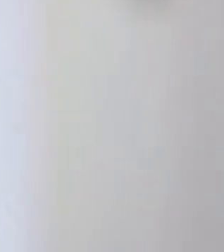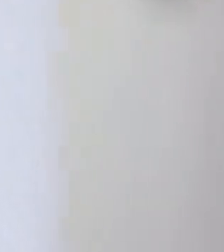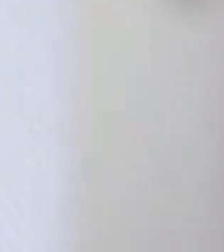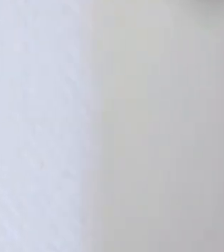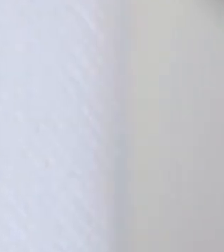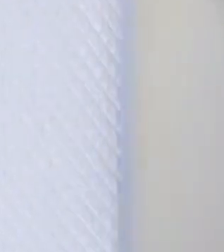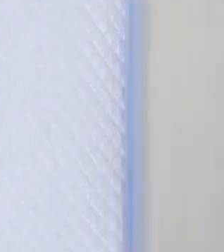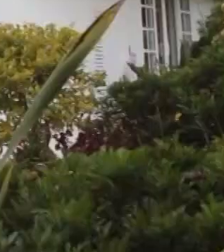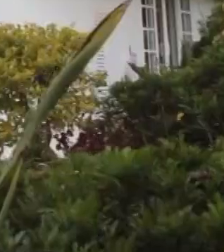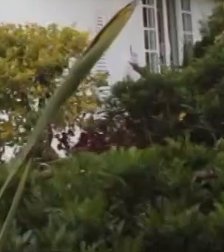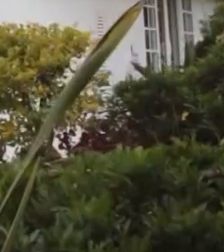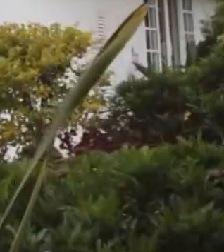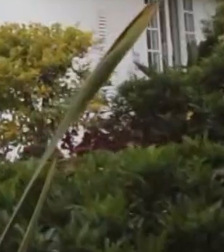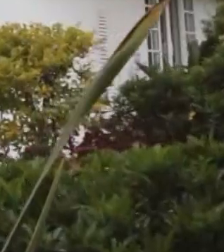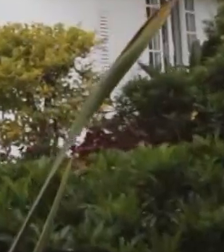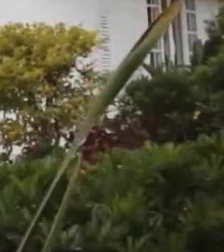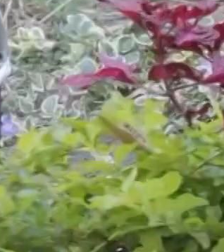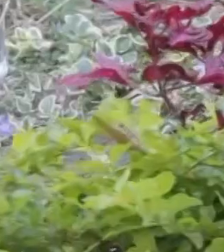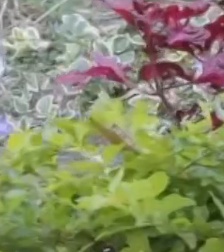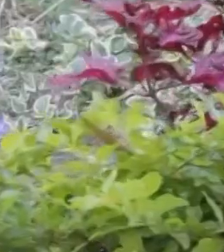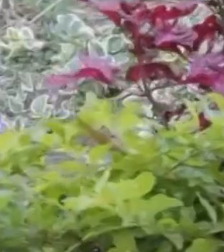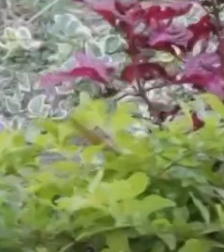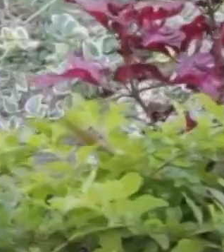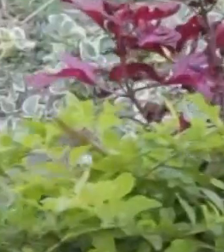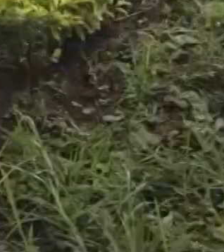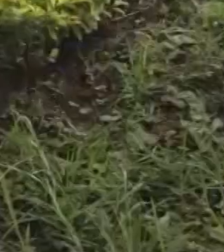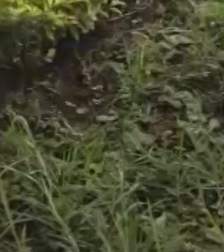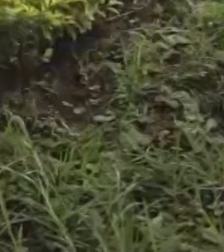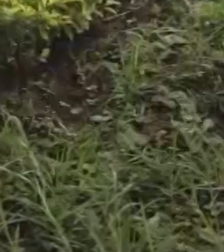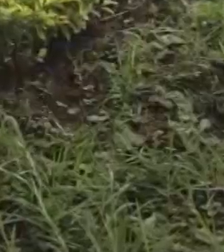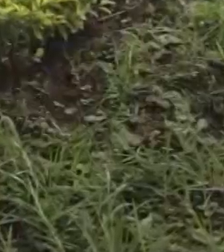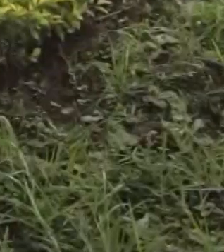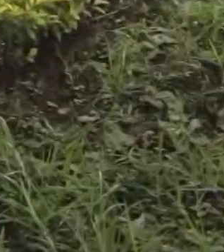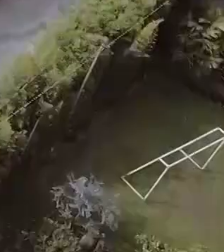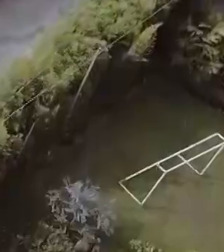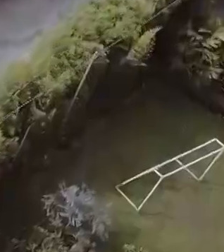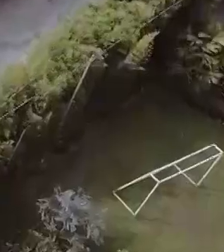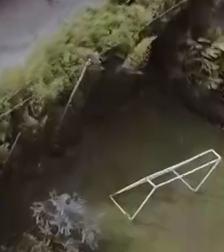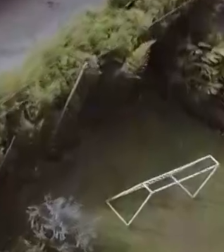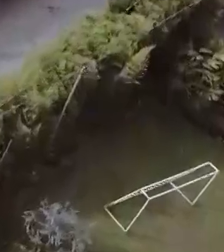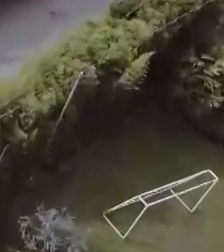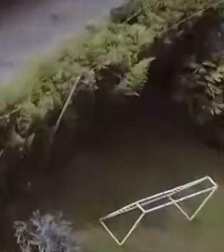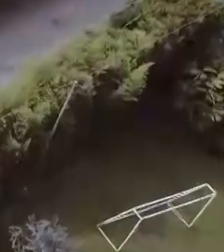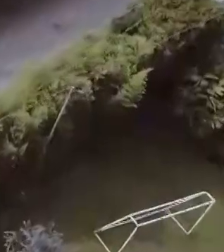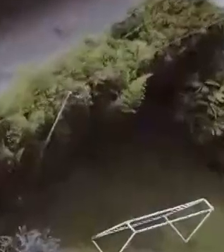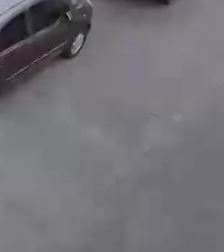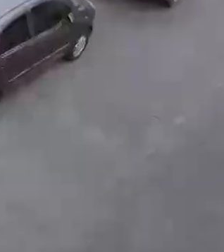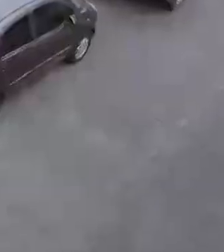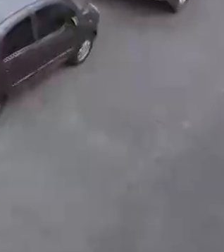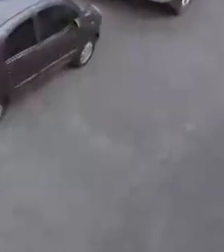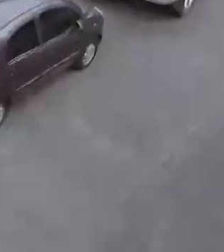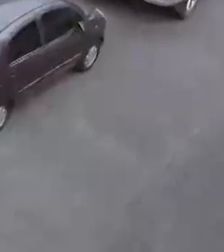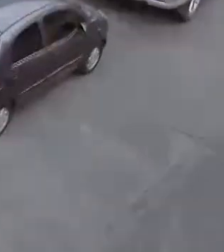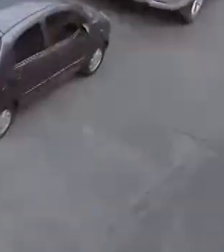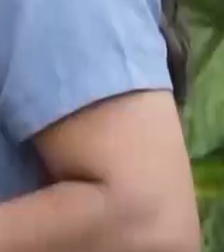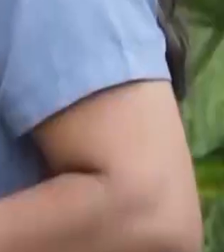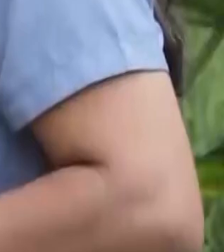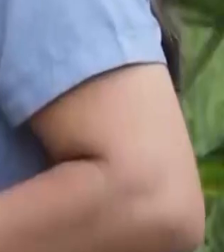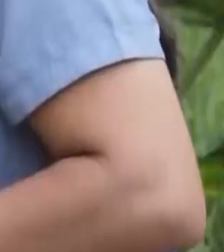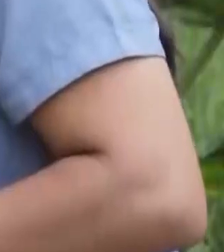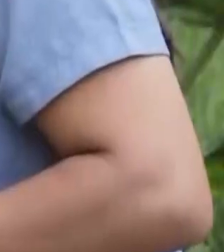desintoxicación además en los parques para la salud doctor rojas concedes analizarlos y dosquebradas